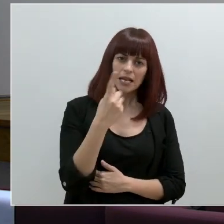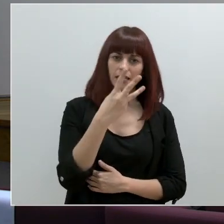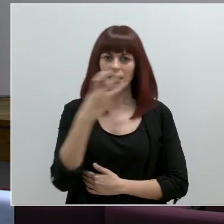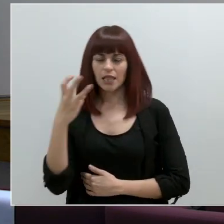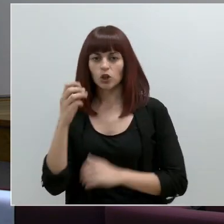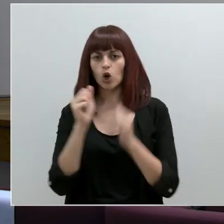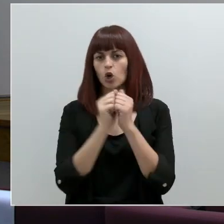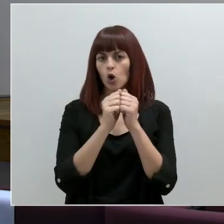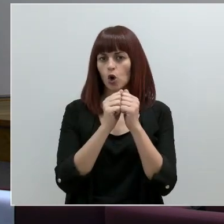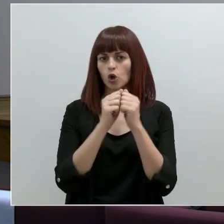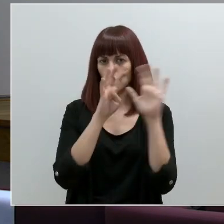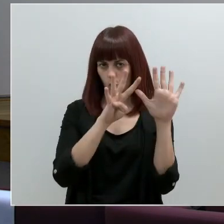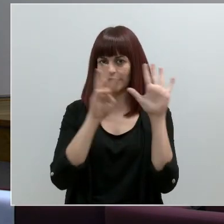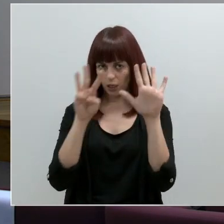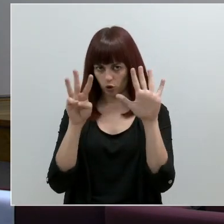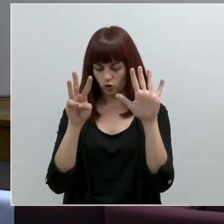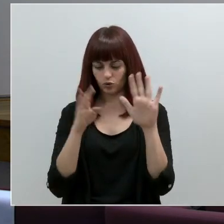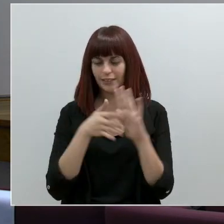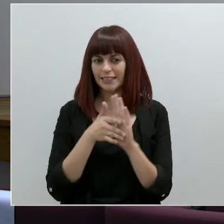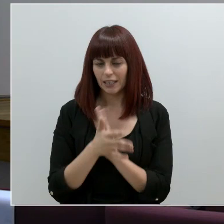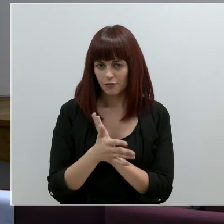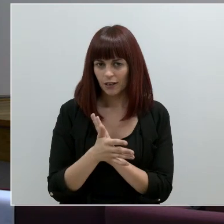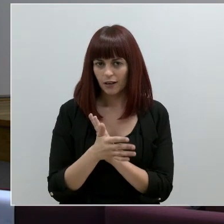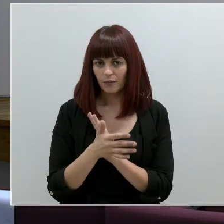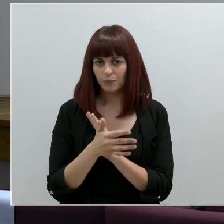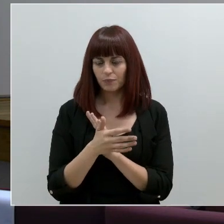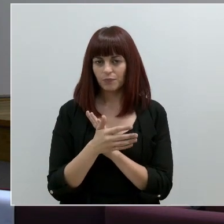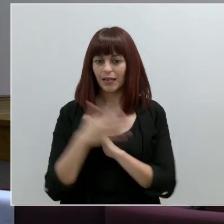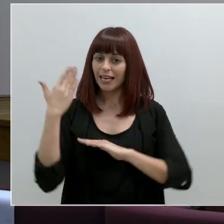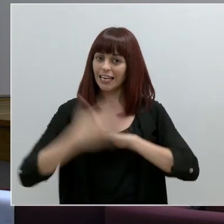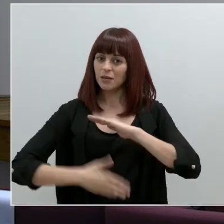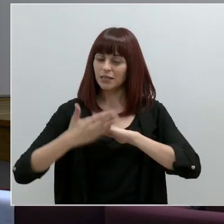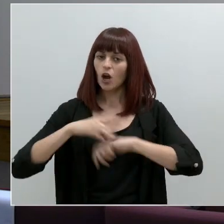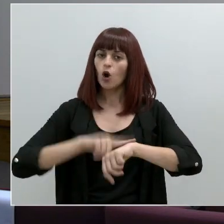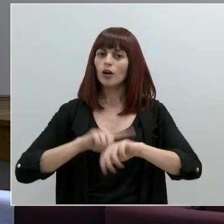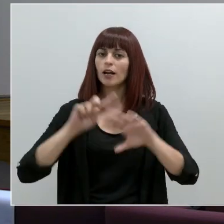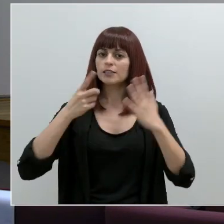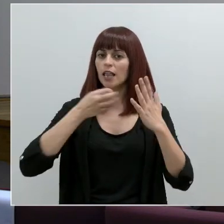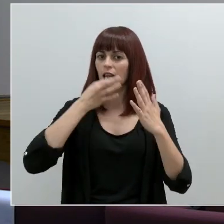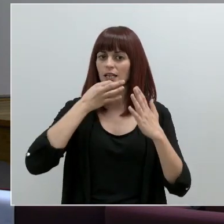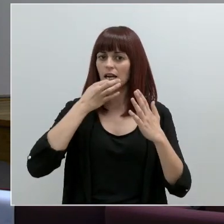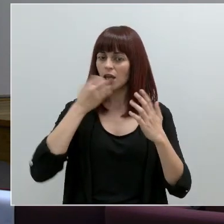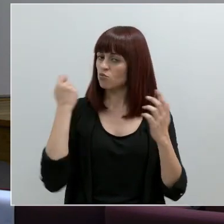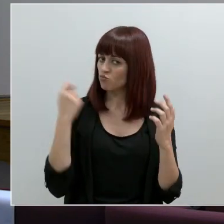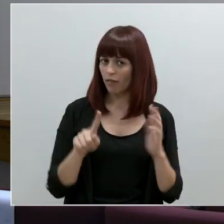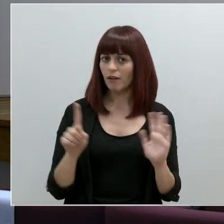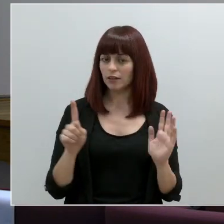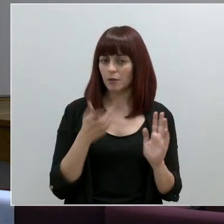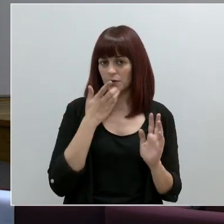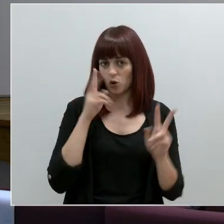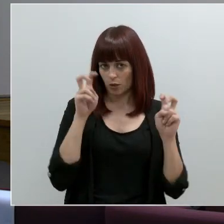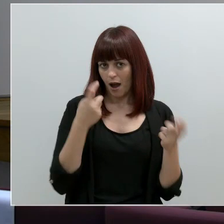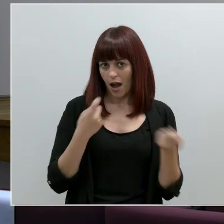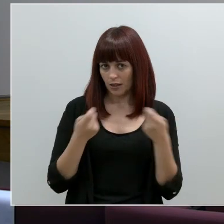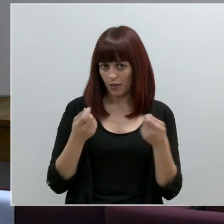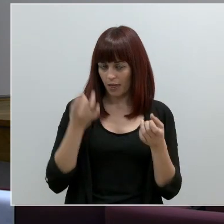1.398. ¿Esto significará que se saldrá de las restricciones de cerrar a las 6 de la tarde en cuanto a la actividad comercial